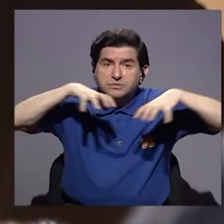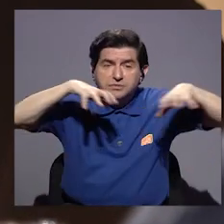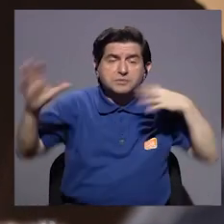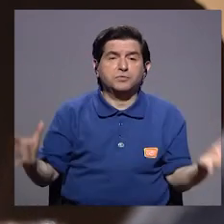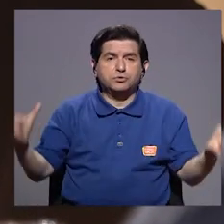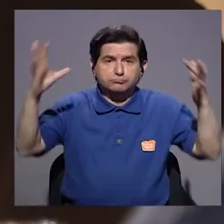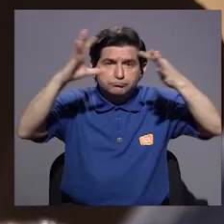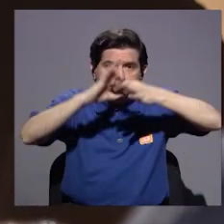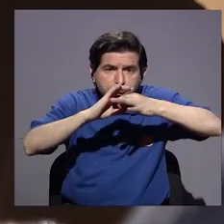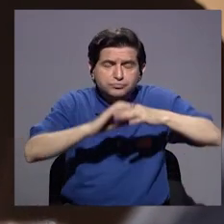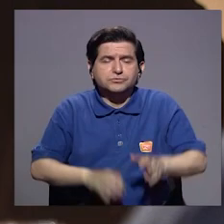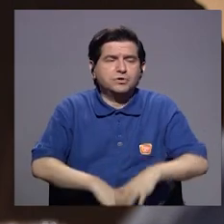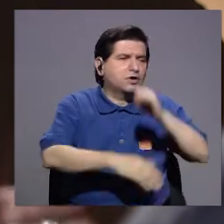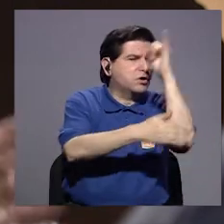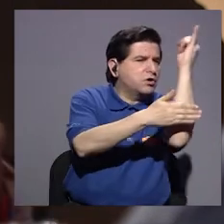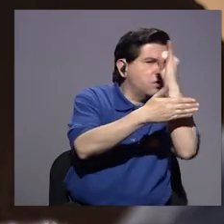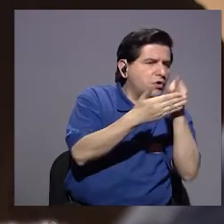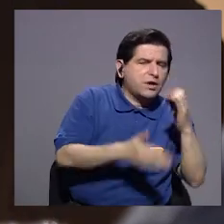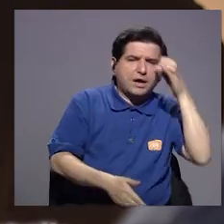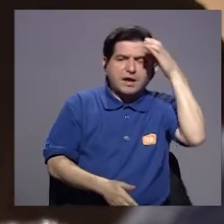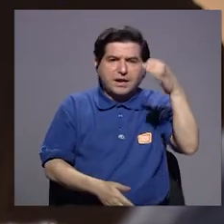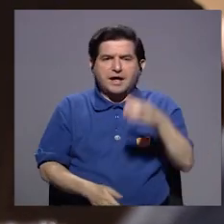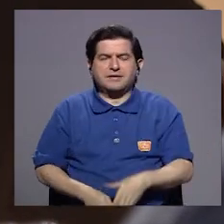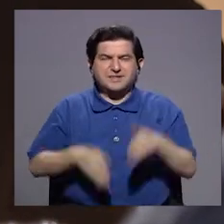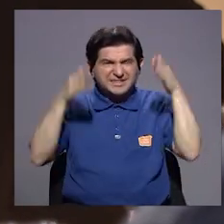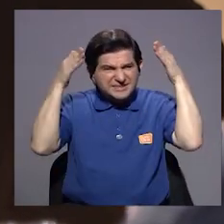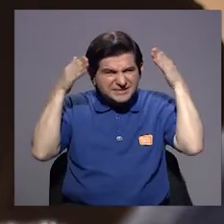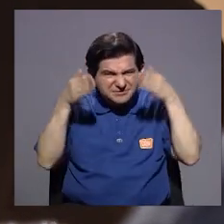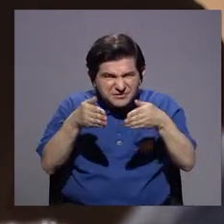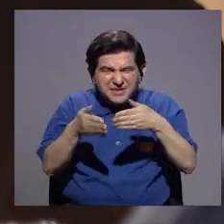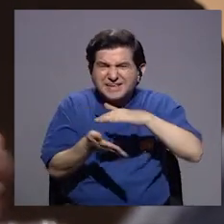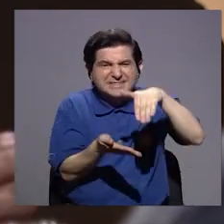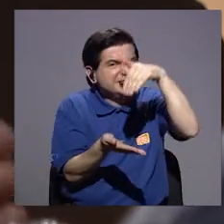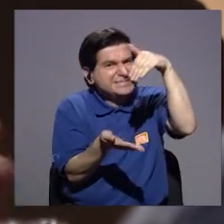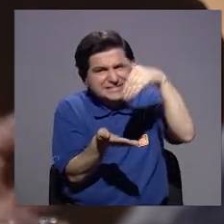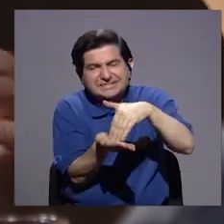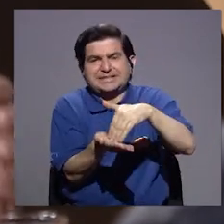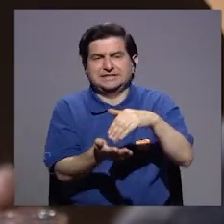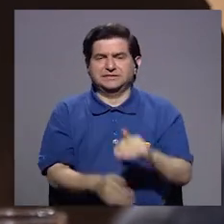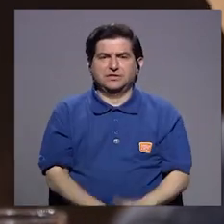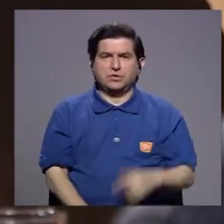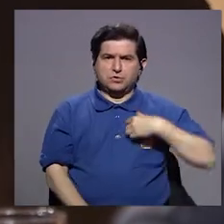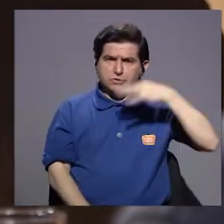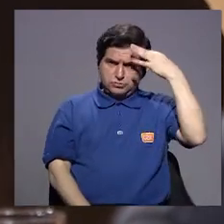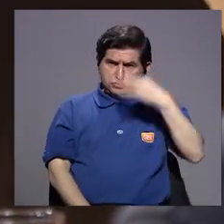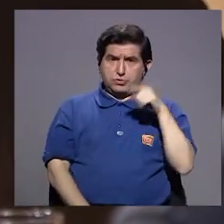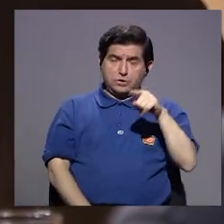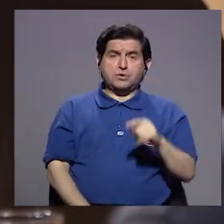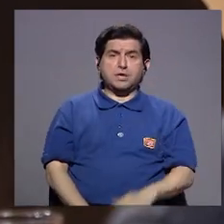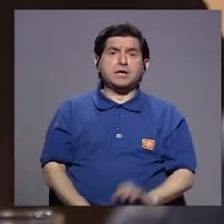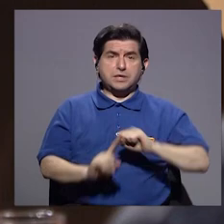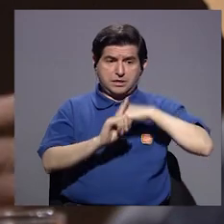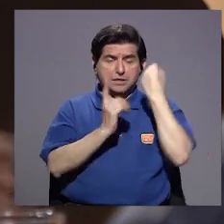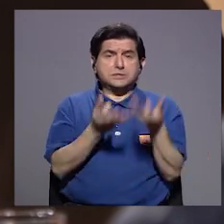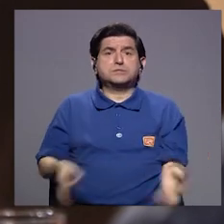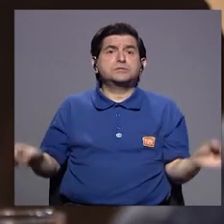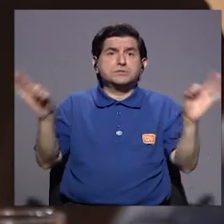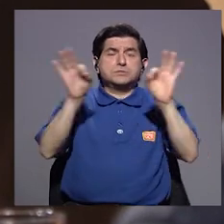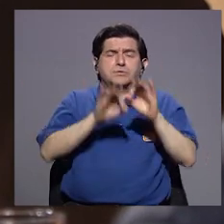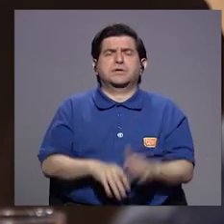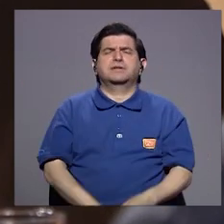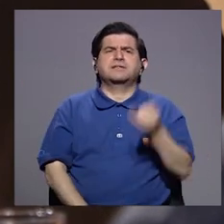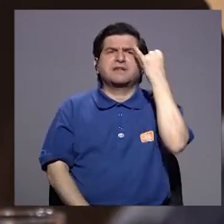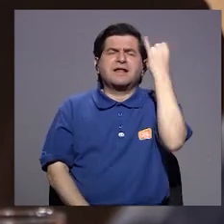actividades relacionadas con el arte y la cultura están muy centralizadas, ¿verdad? Entonces me parece que es un punto muy importante a destacar. ¿De